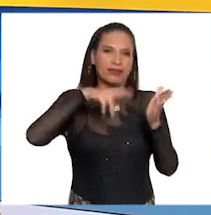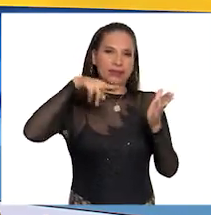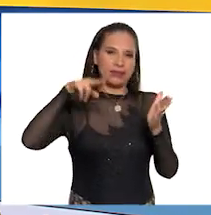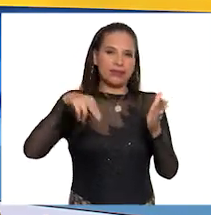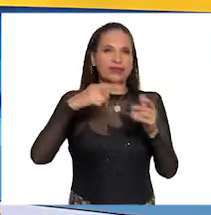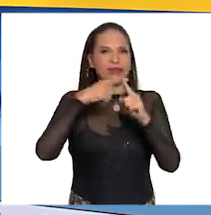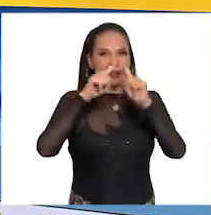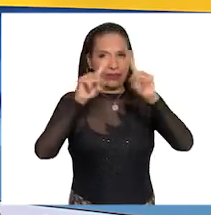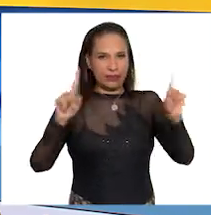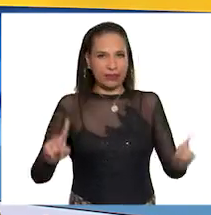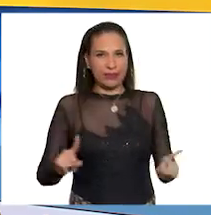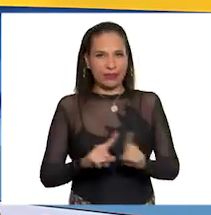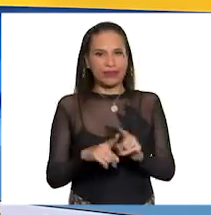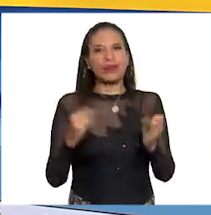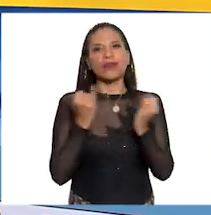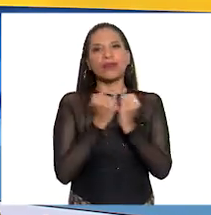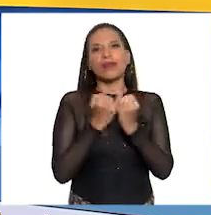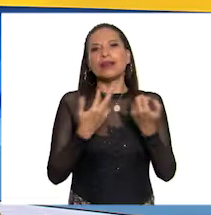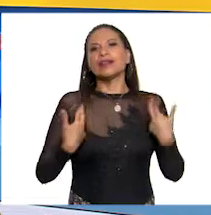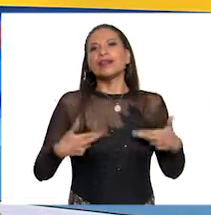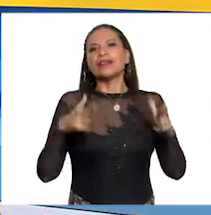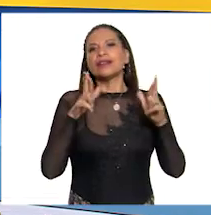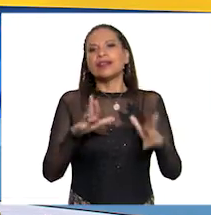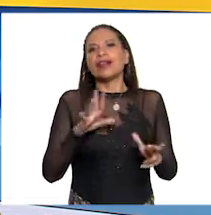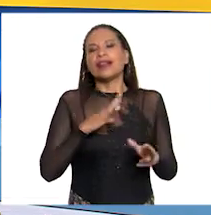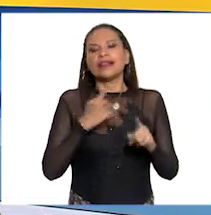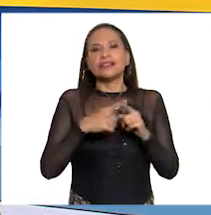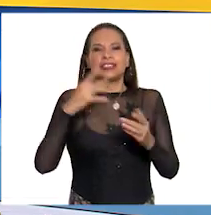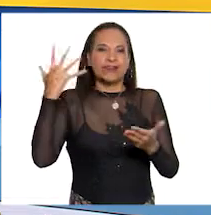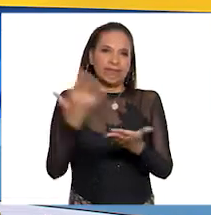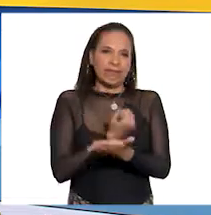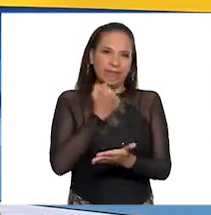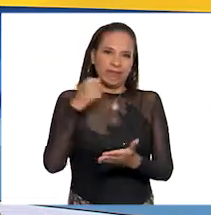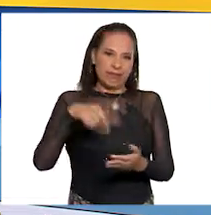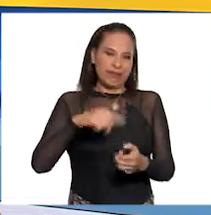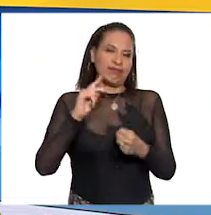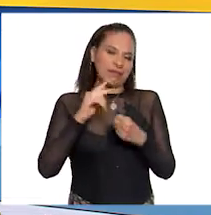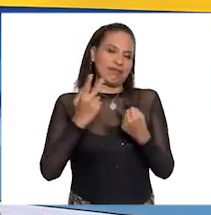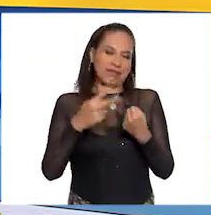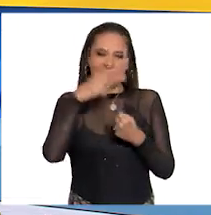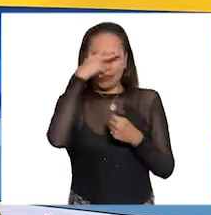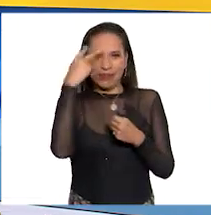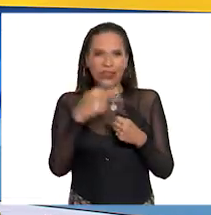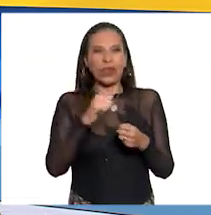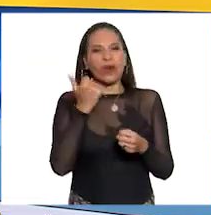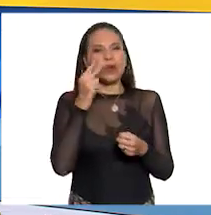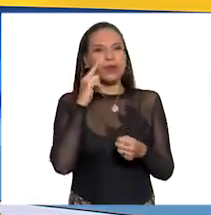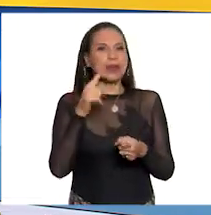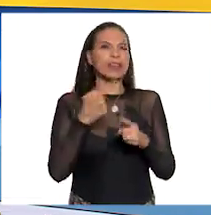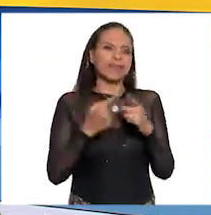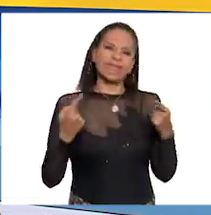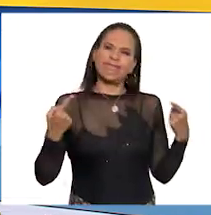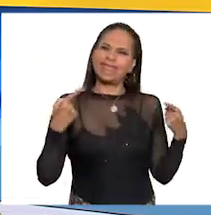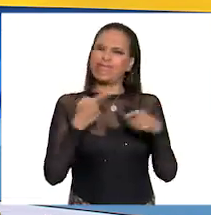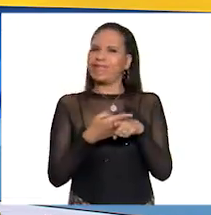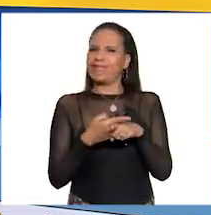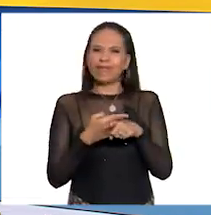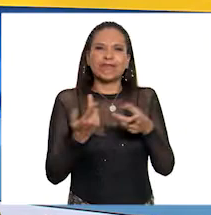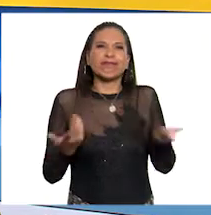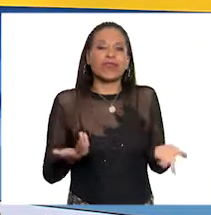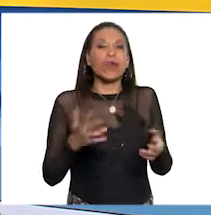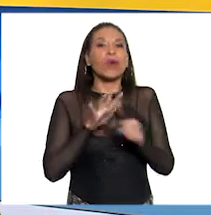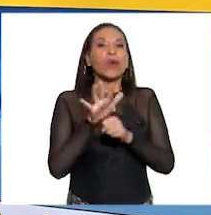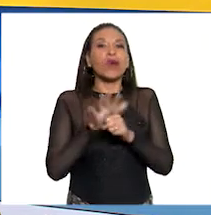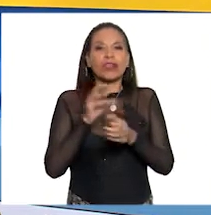los murales. Algunas representaciones muestran los triunfos de la nación, otras muestran las contradicciones frente a